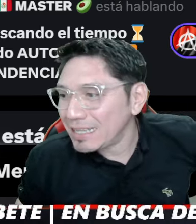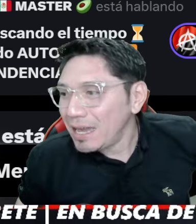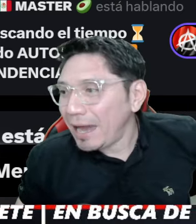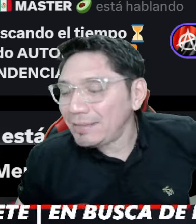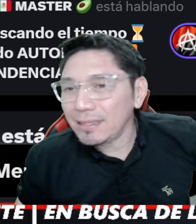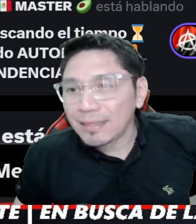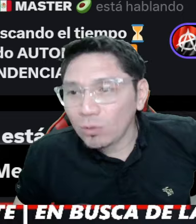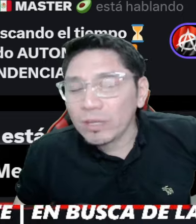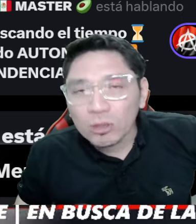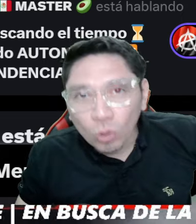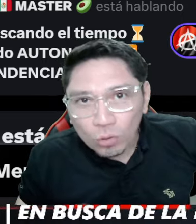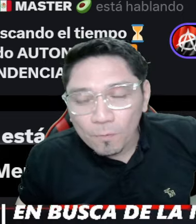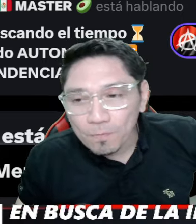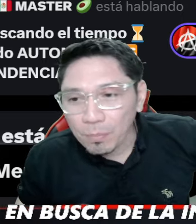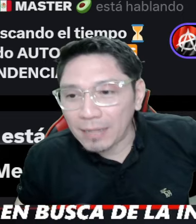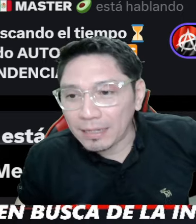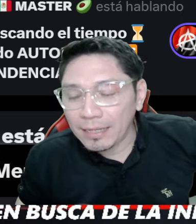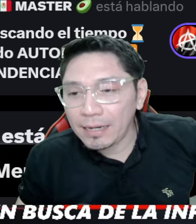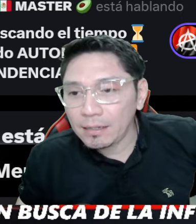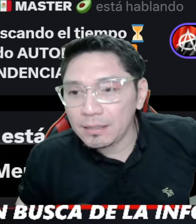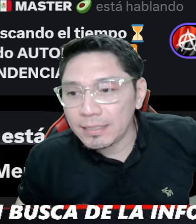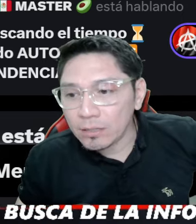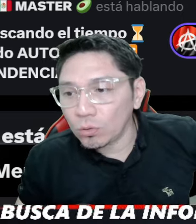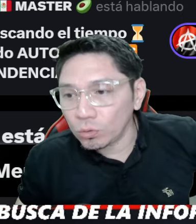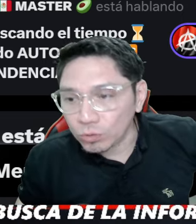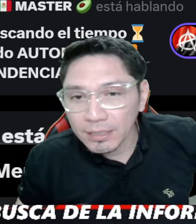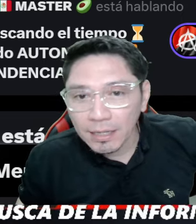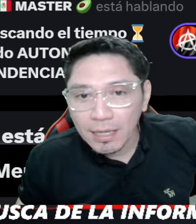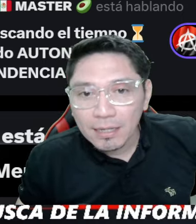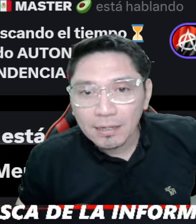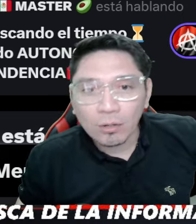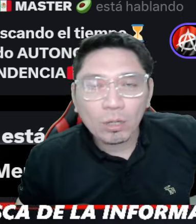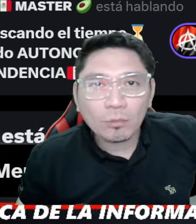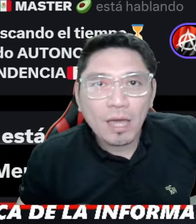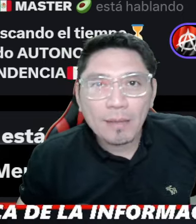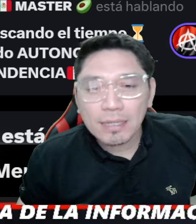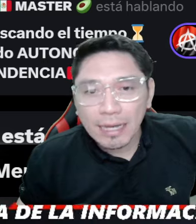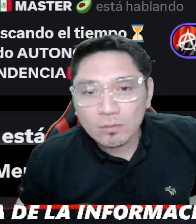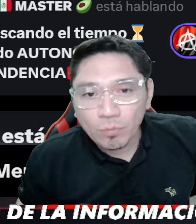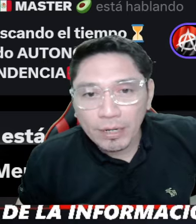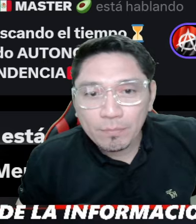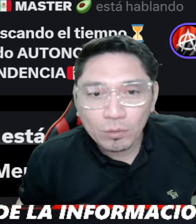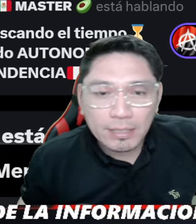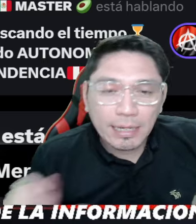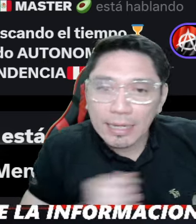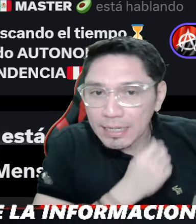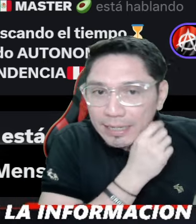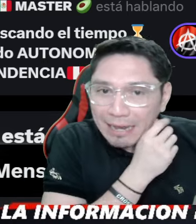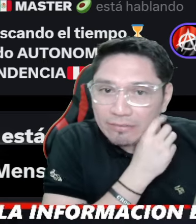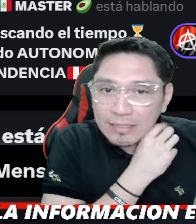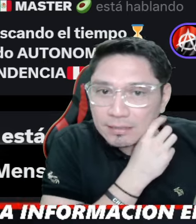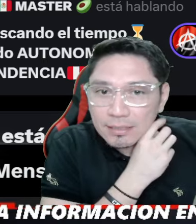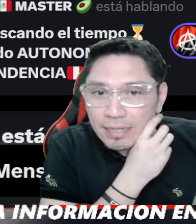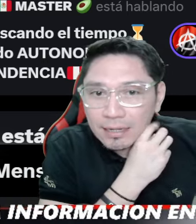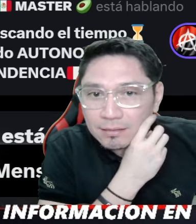ha intentado de todo para tratar de ser conocida recordemos nada más el caso por ejemplo de esa cadena de